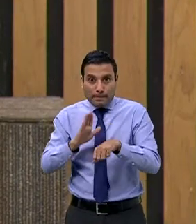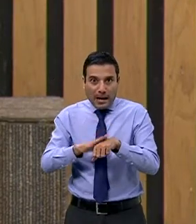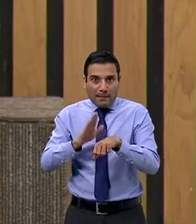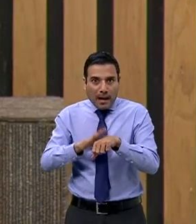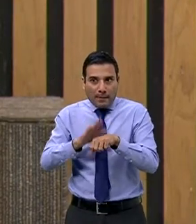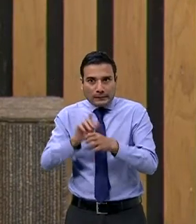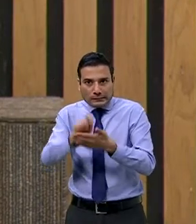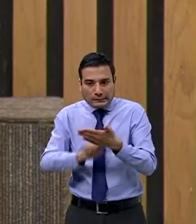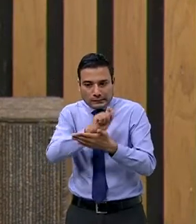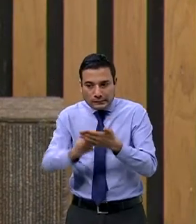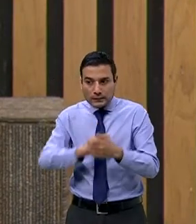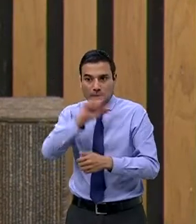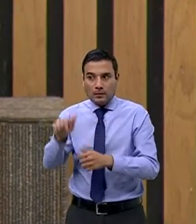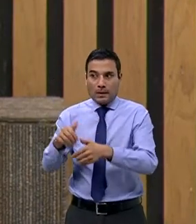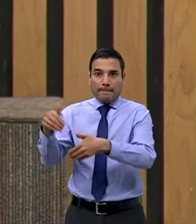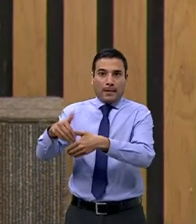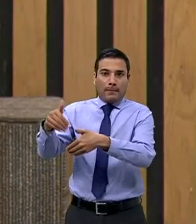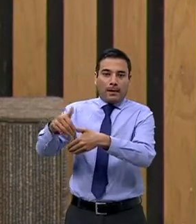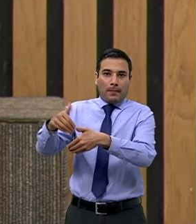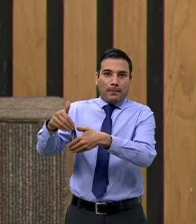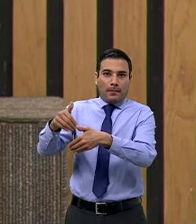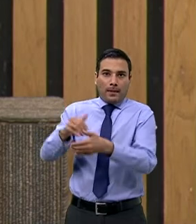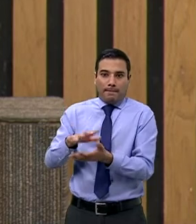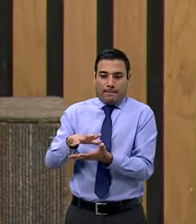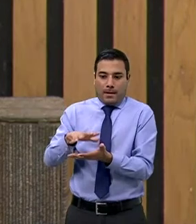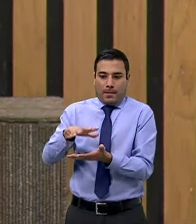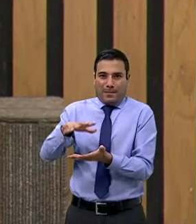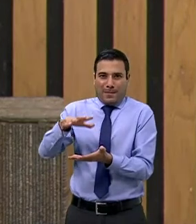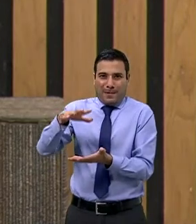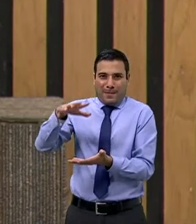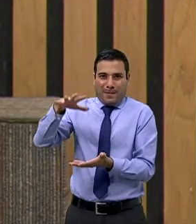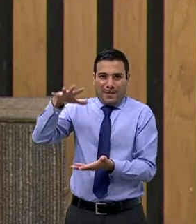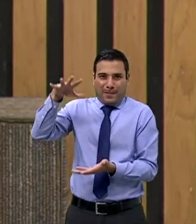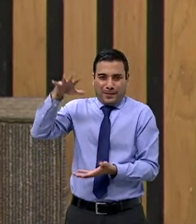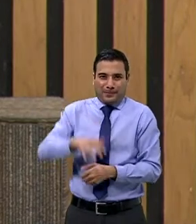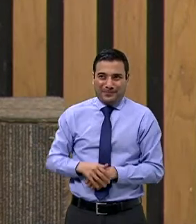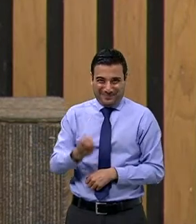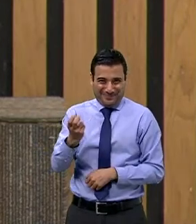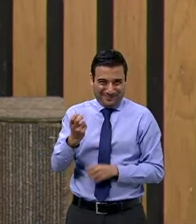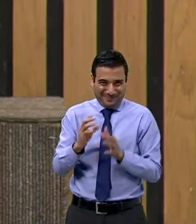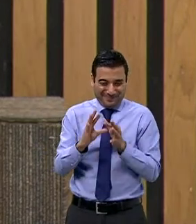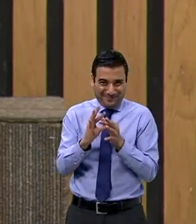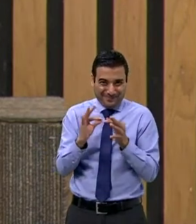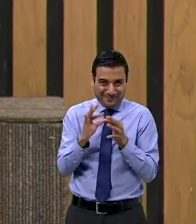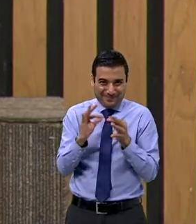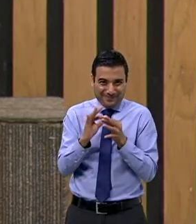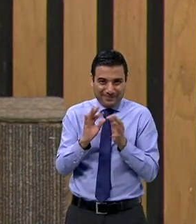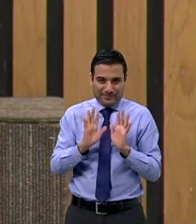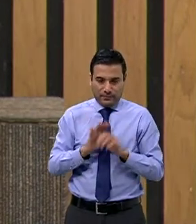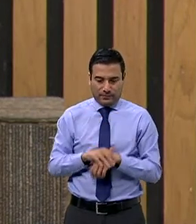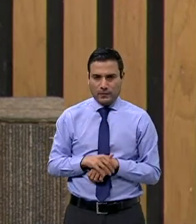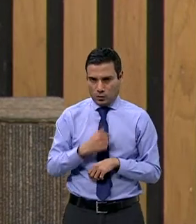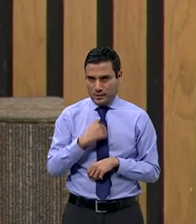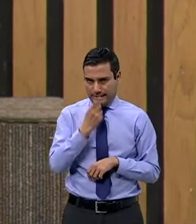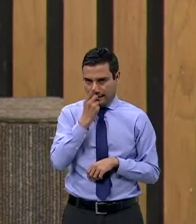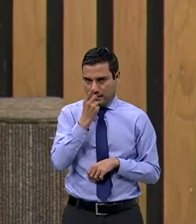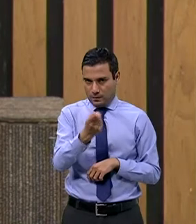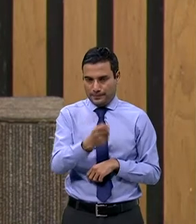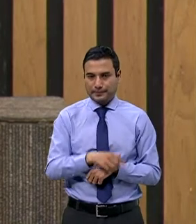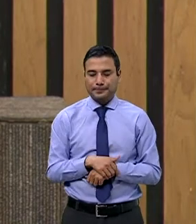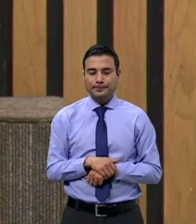y meterlas en el ejercicio de esta consulta popular- decir que